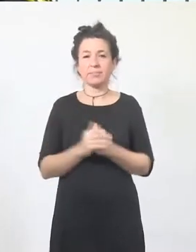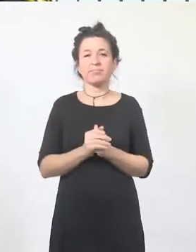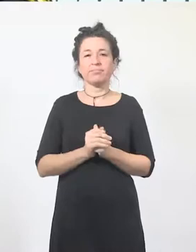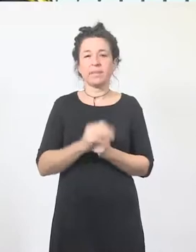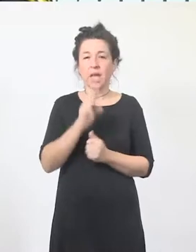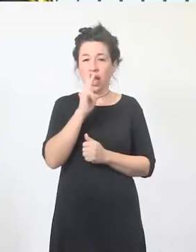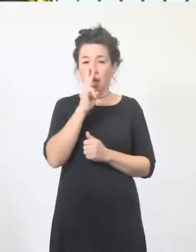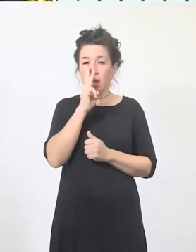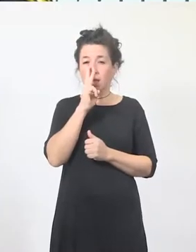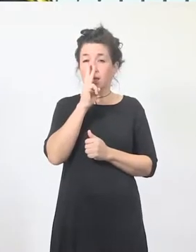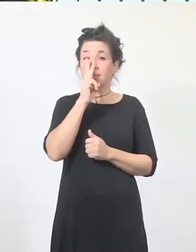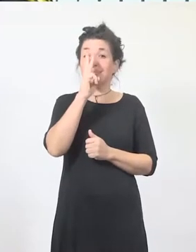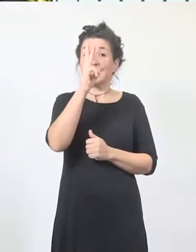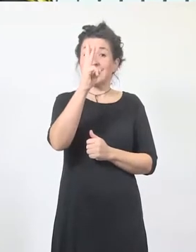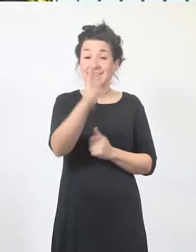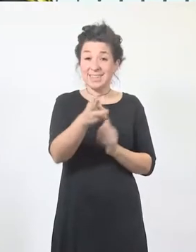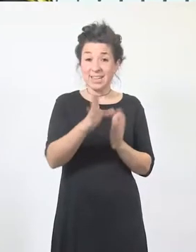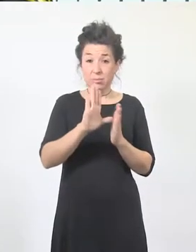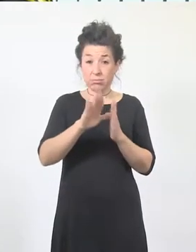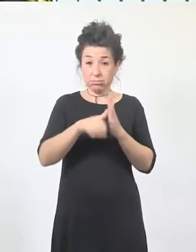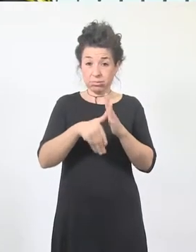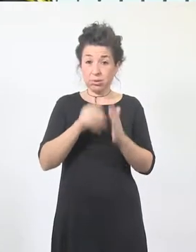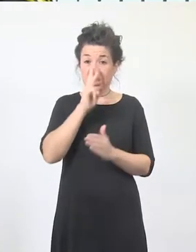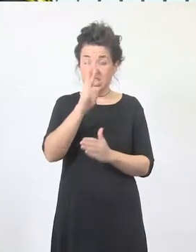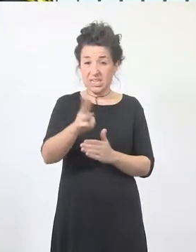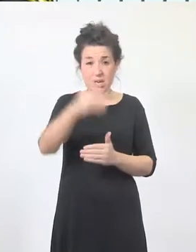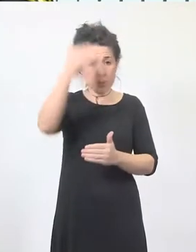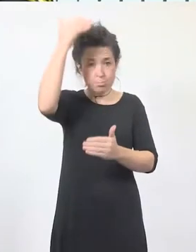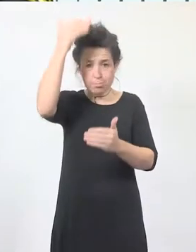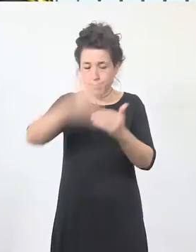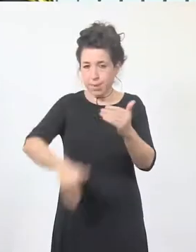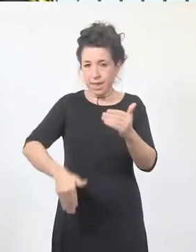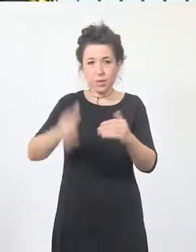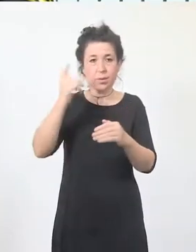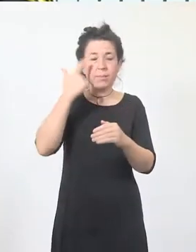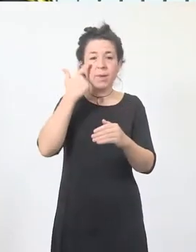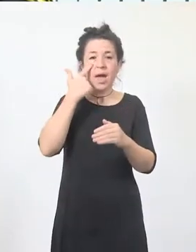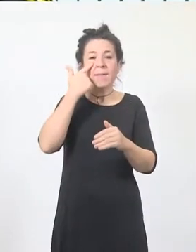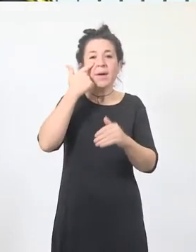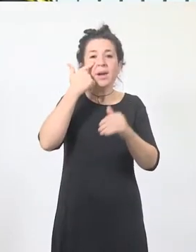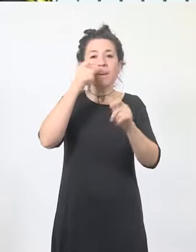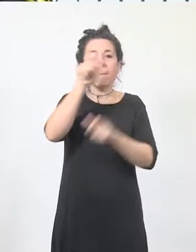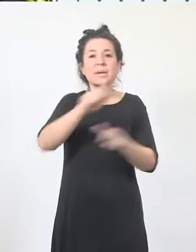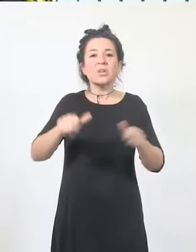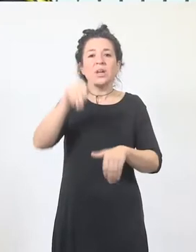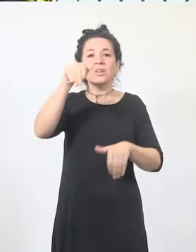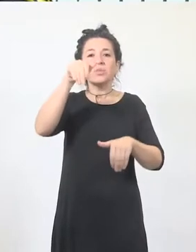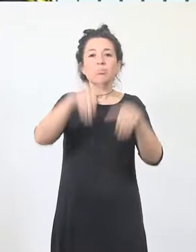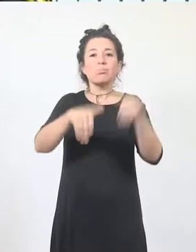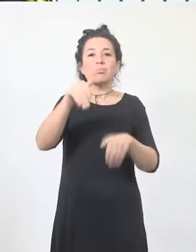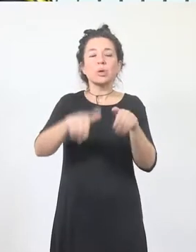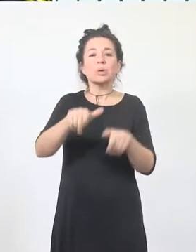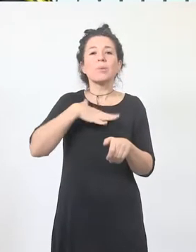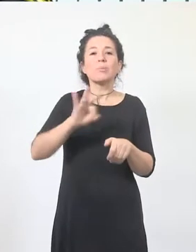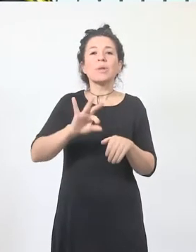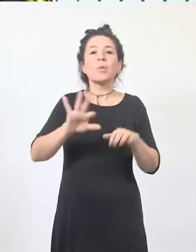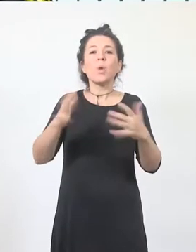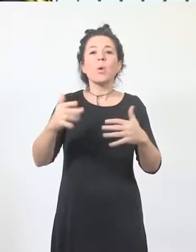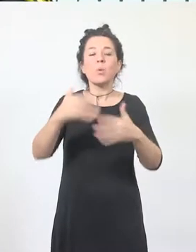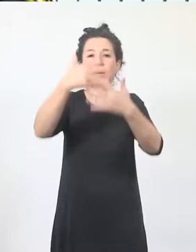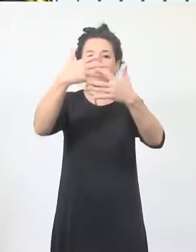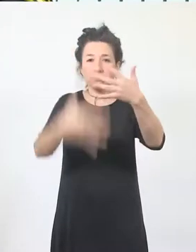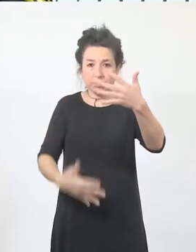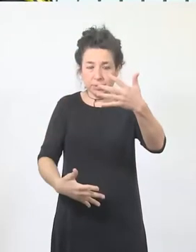Pasaron 3 años, que era ya el plazo límite para determinar los votantes, y